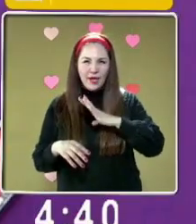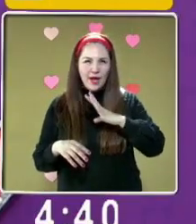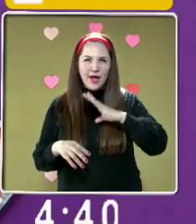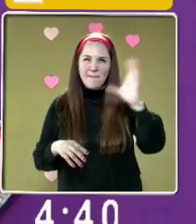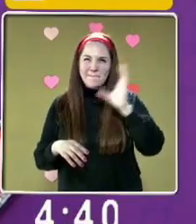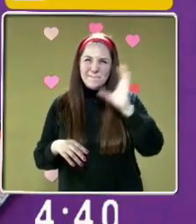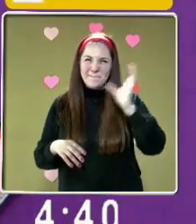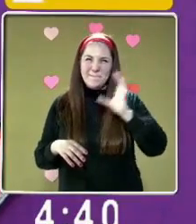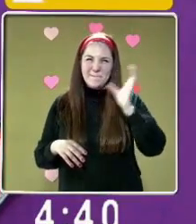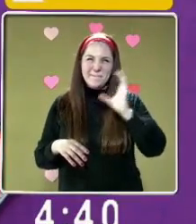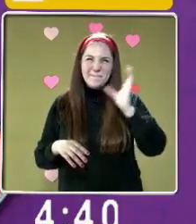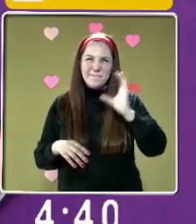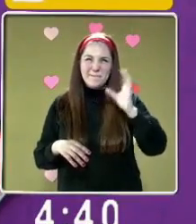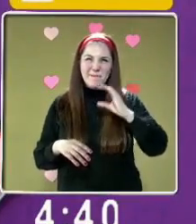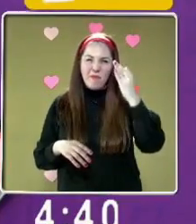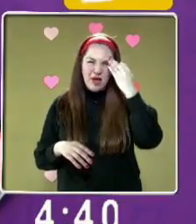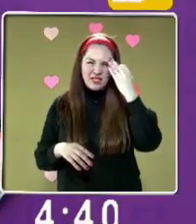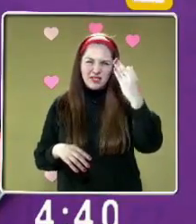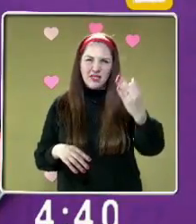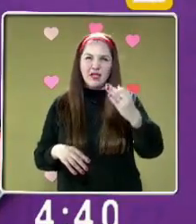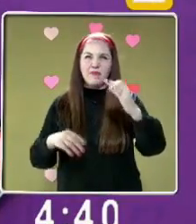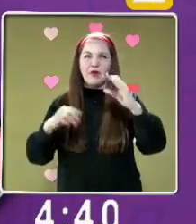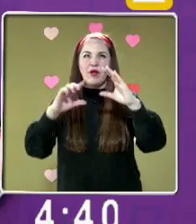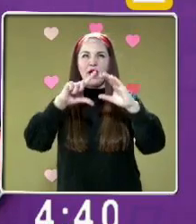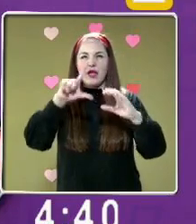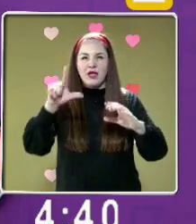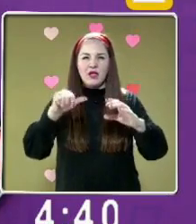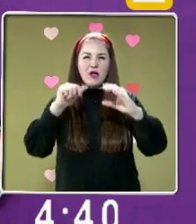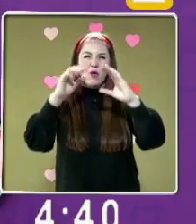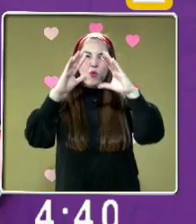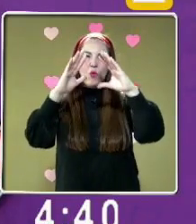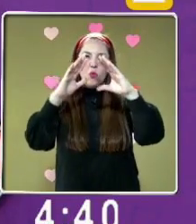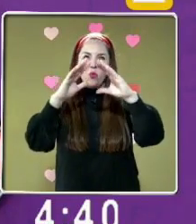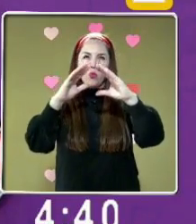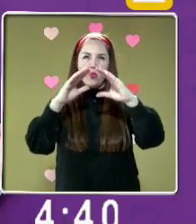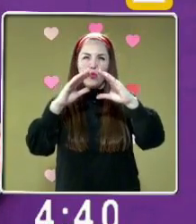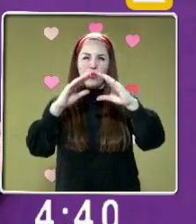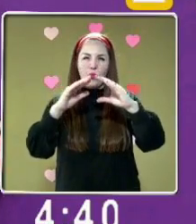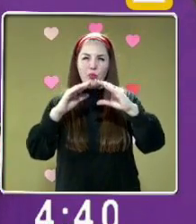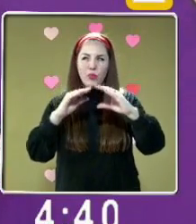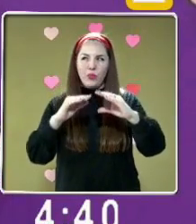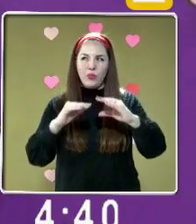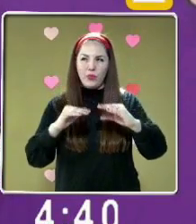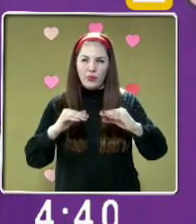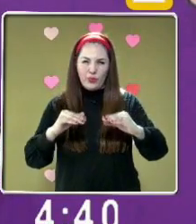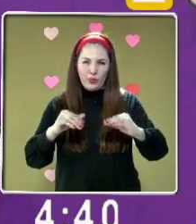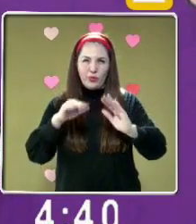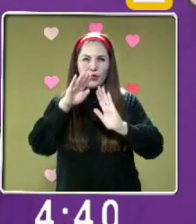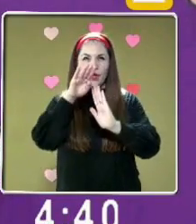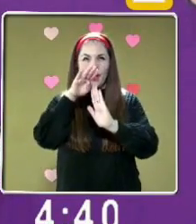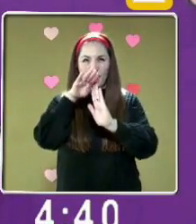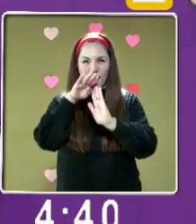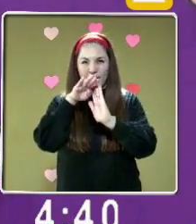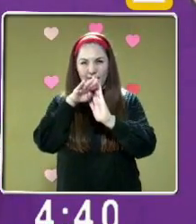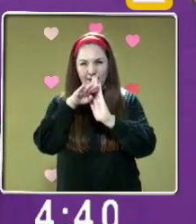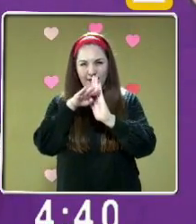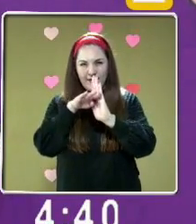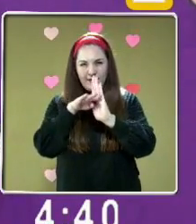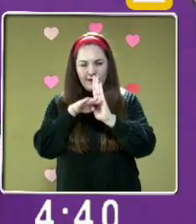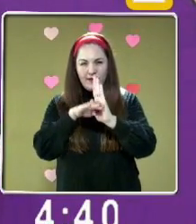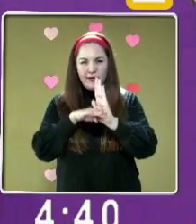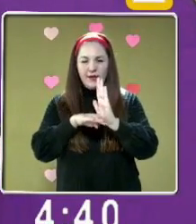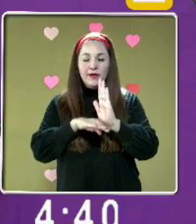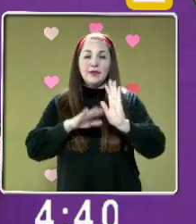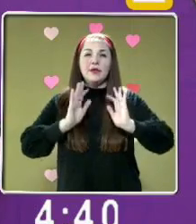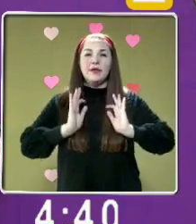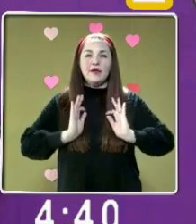agito, pues más se tarda, ¿verdad? Sí. Pero ya después, el bote empieza, lo que está dentro del bote empieza a